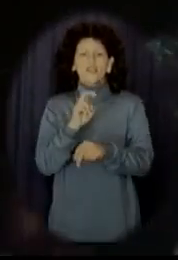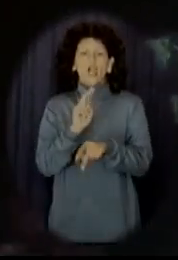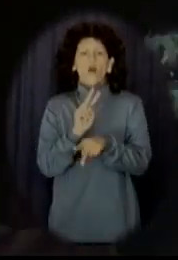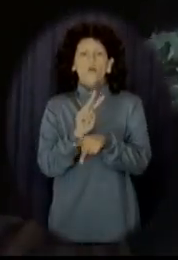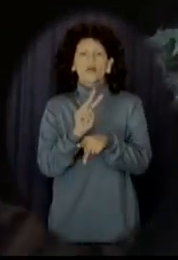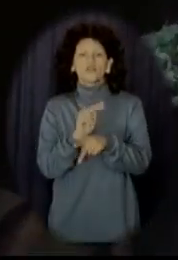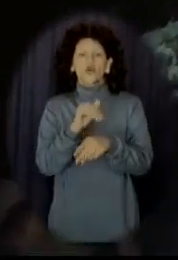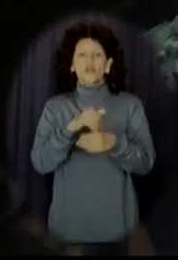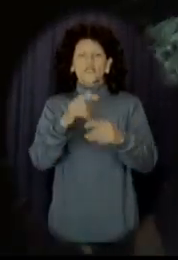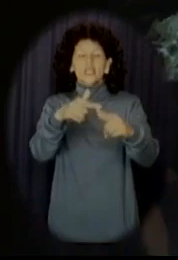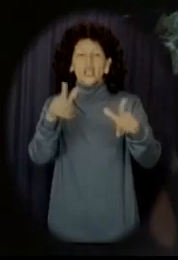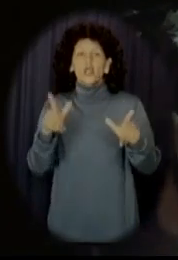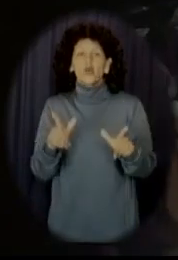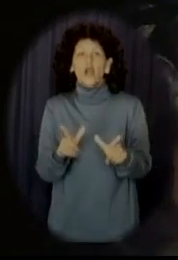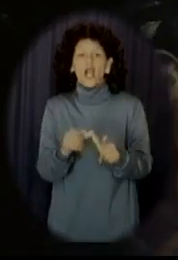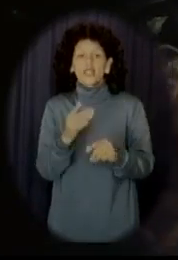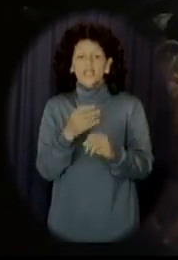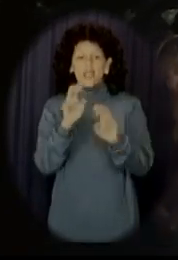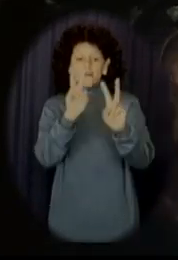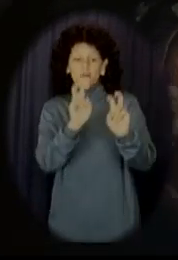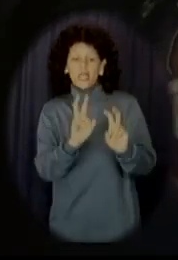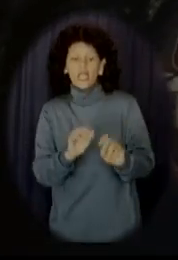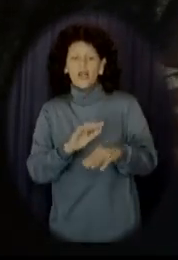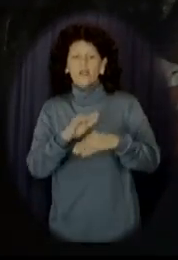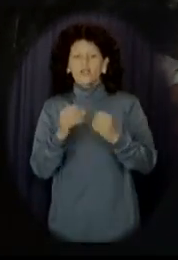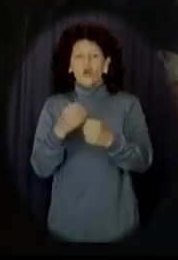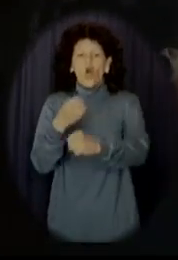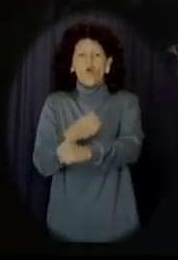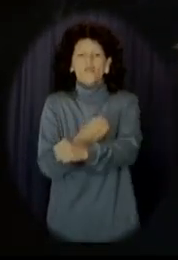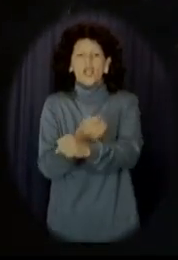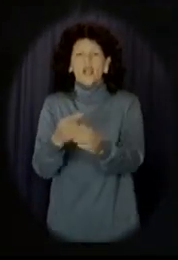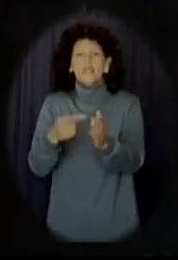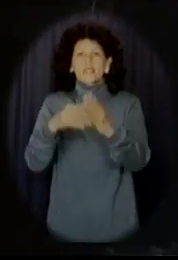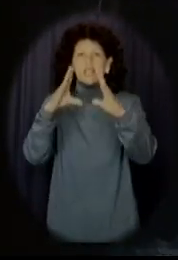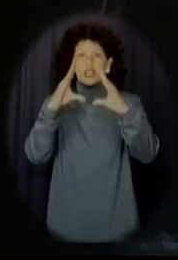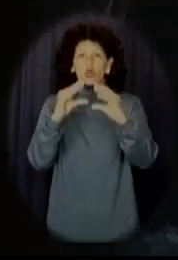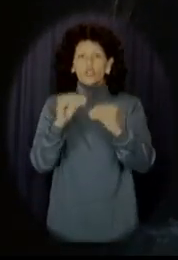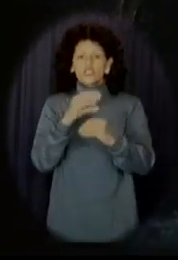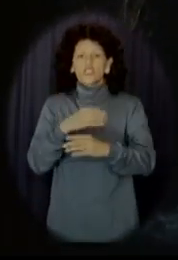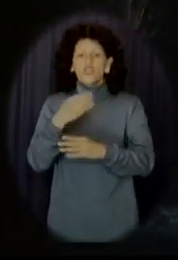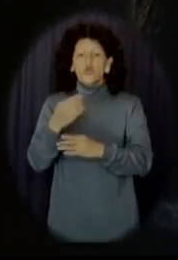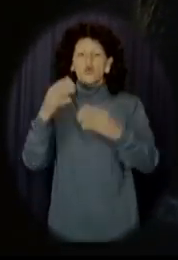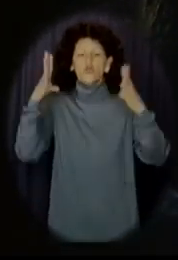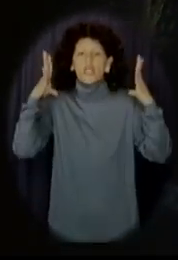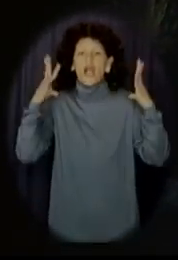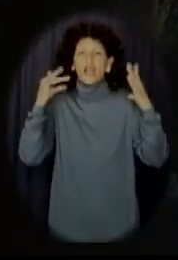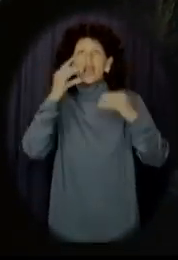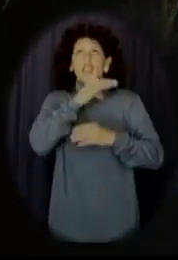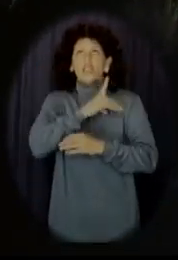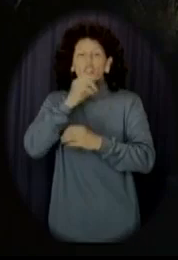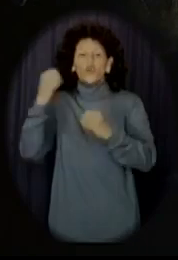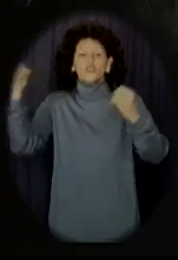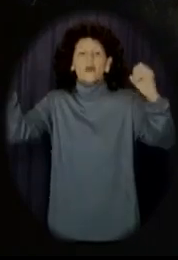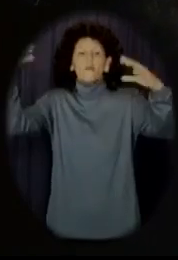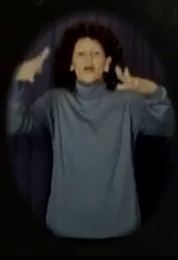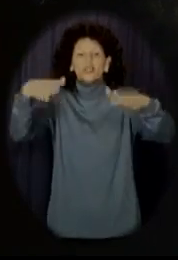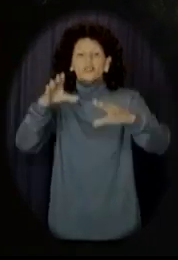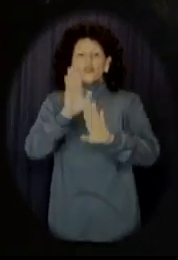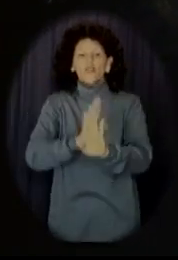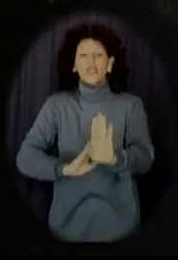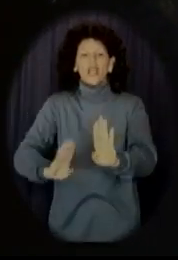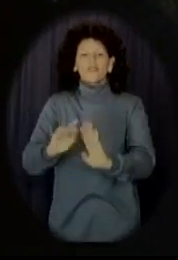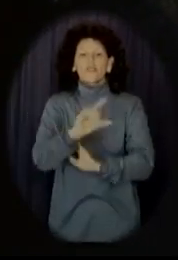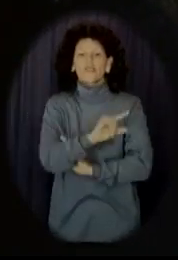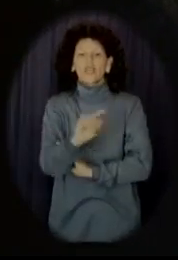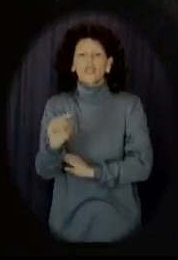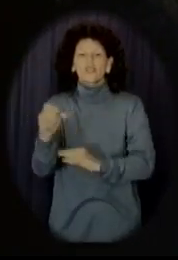Había algunos pastores en aquella región, quienes vigilaban a sus ovejas esa noche, cuando un ángel de Dios apareció ante ellos, y la gloria